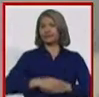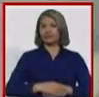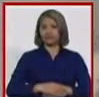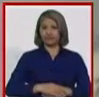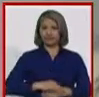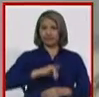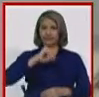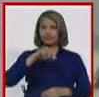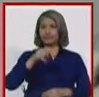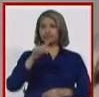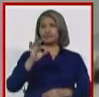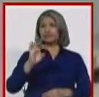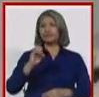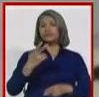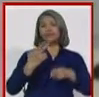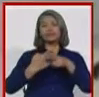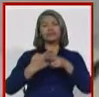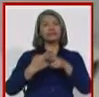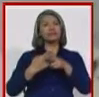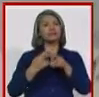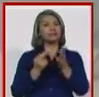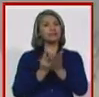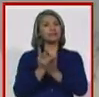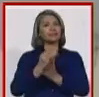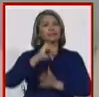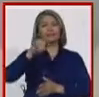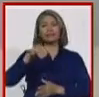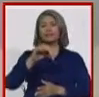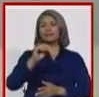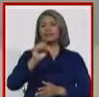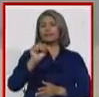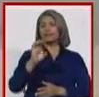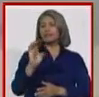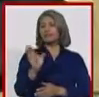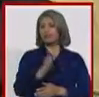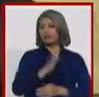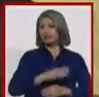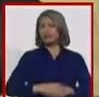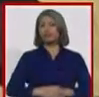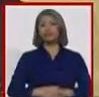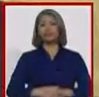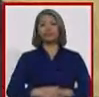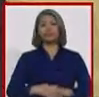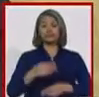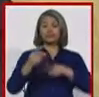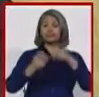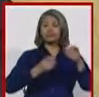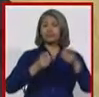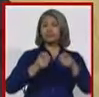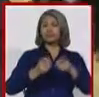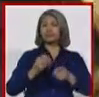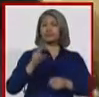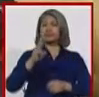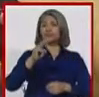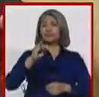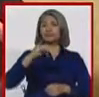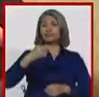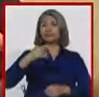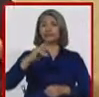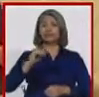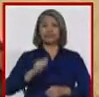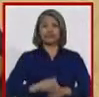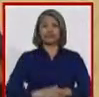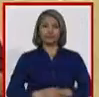de áreas becerra siendo que su verdadera identidad es jose gonzalez valencia el director de inmigración de santacruz no se explica los motivos